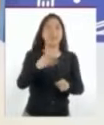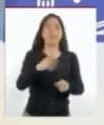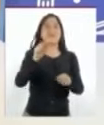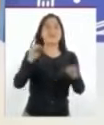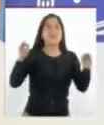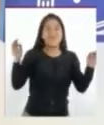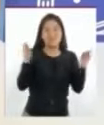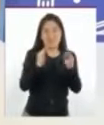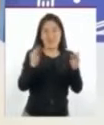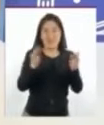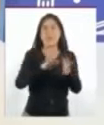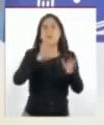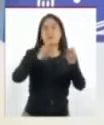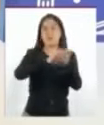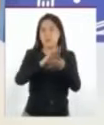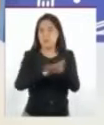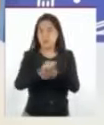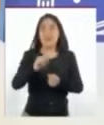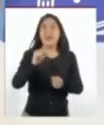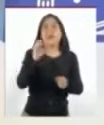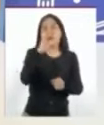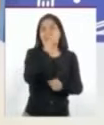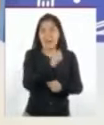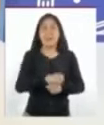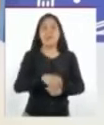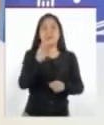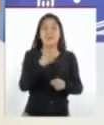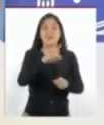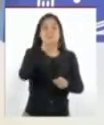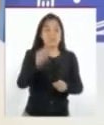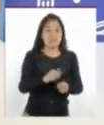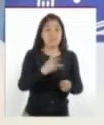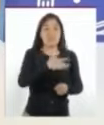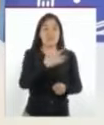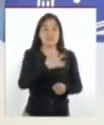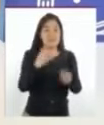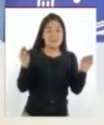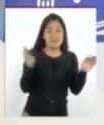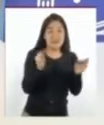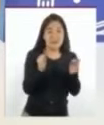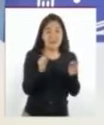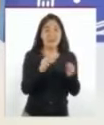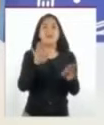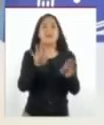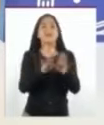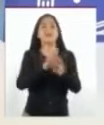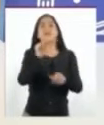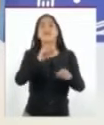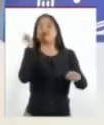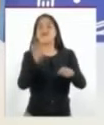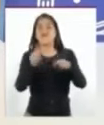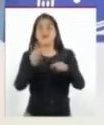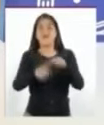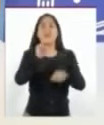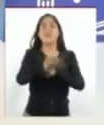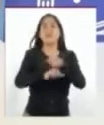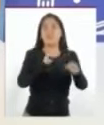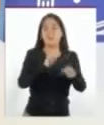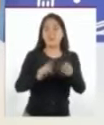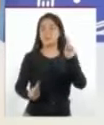glaciales. El clima extremadamente frío pudo haber provocado la consumación de distintas